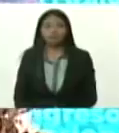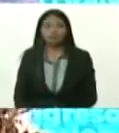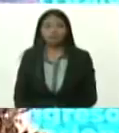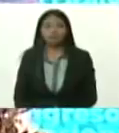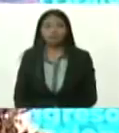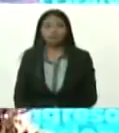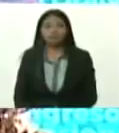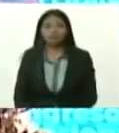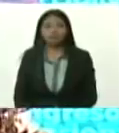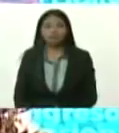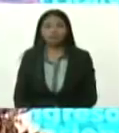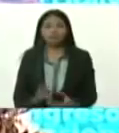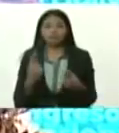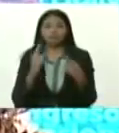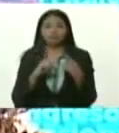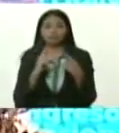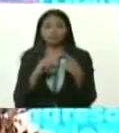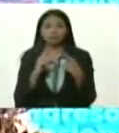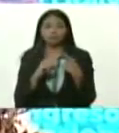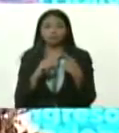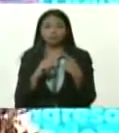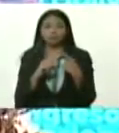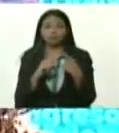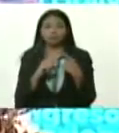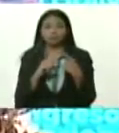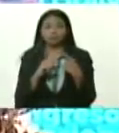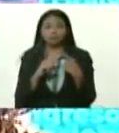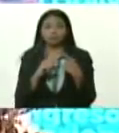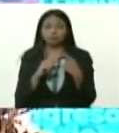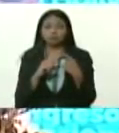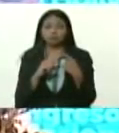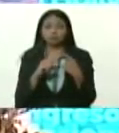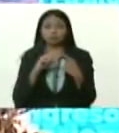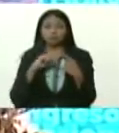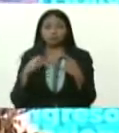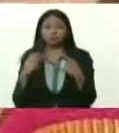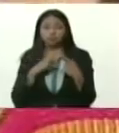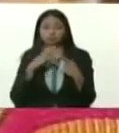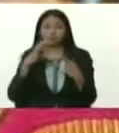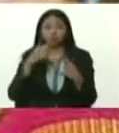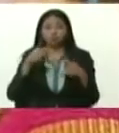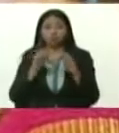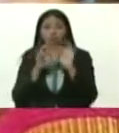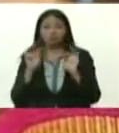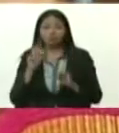Primero, la invocación espiritual